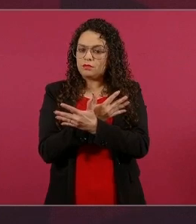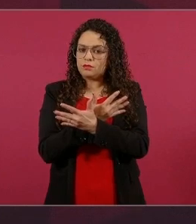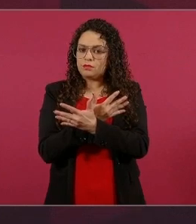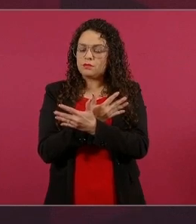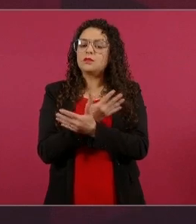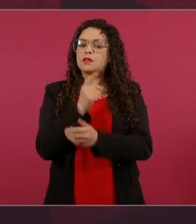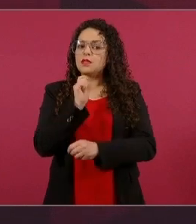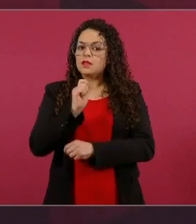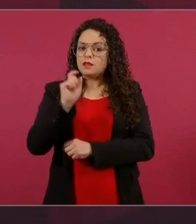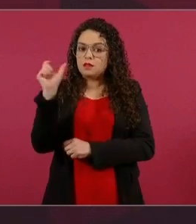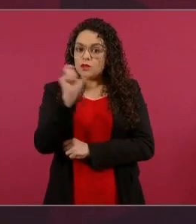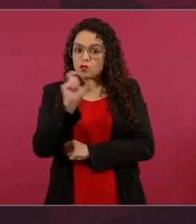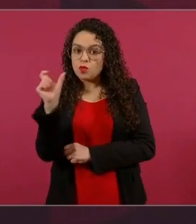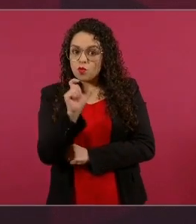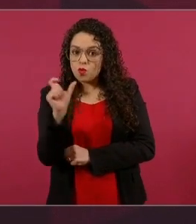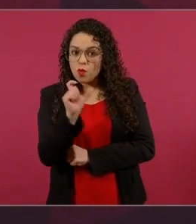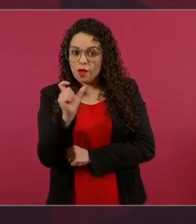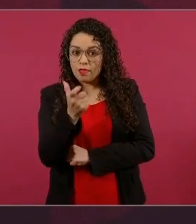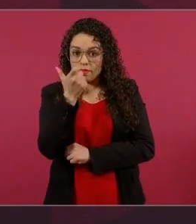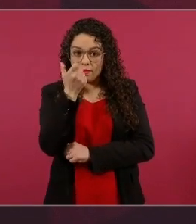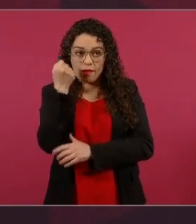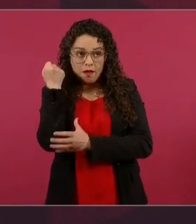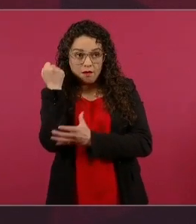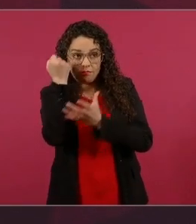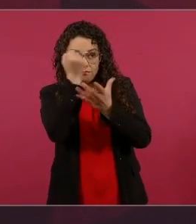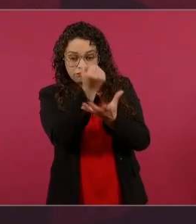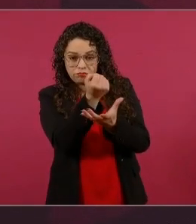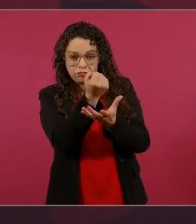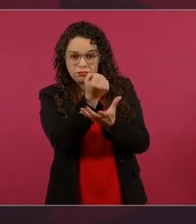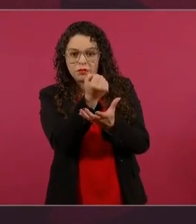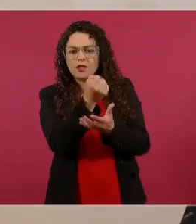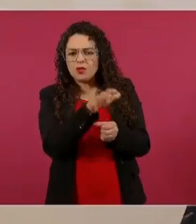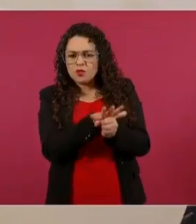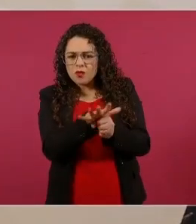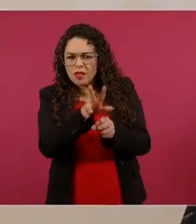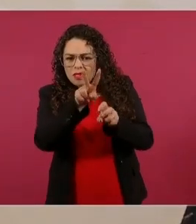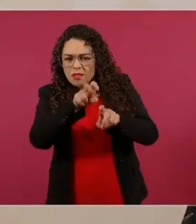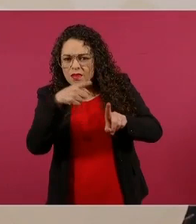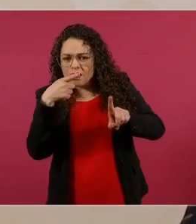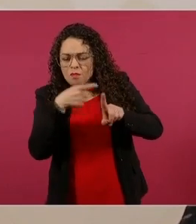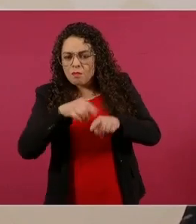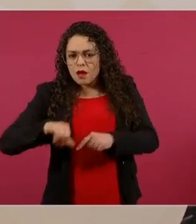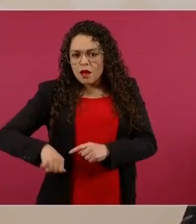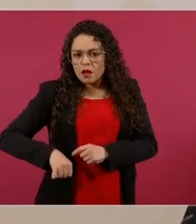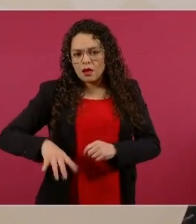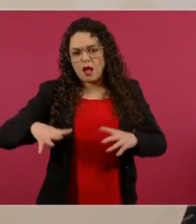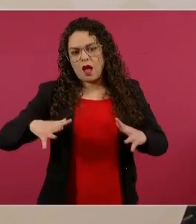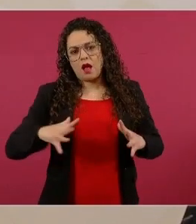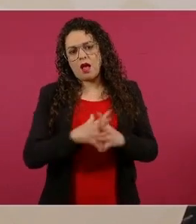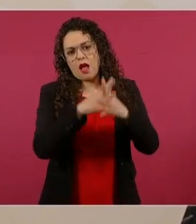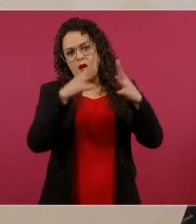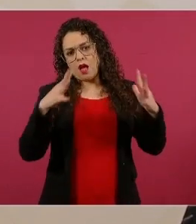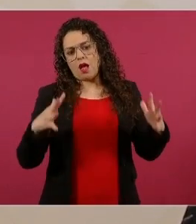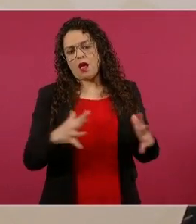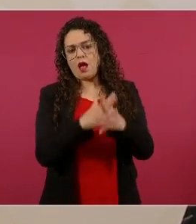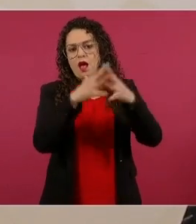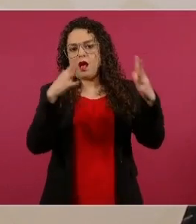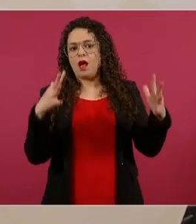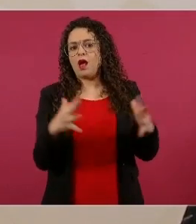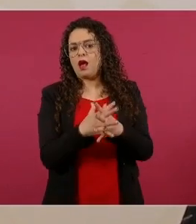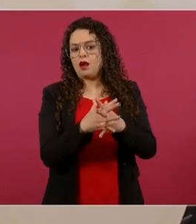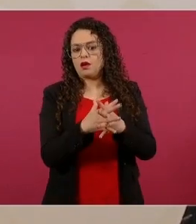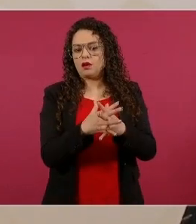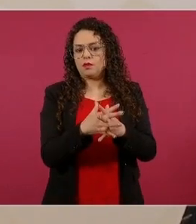recursos para armas en Las Guerras pero no 200000 millones de